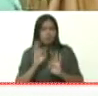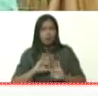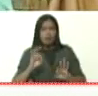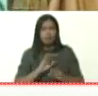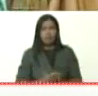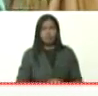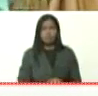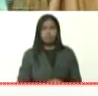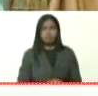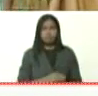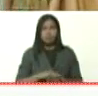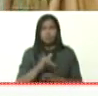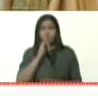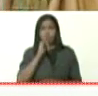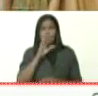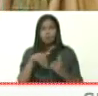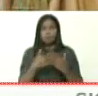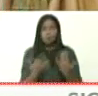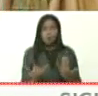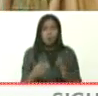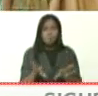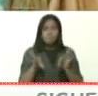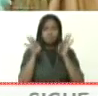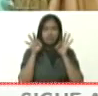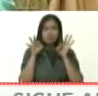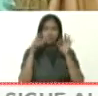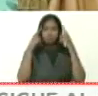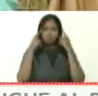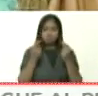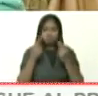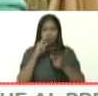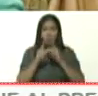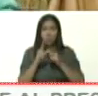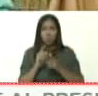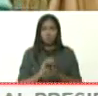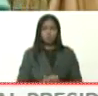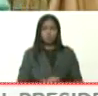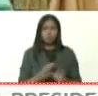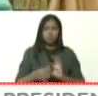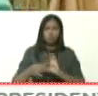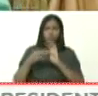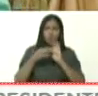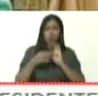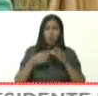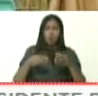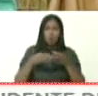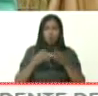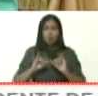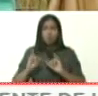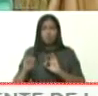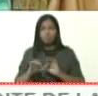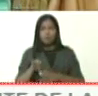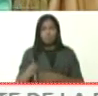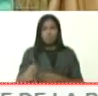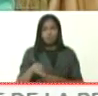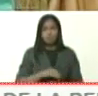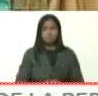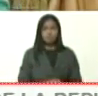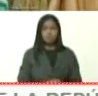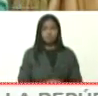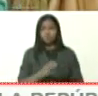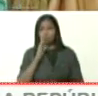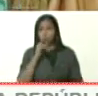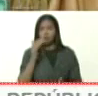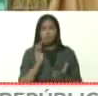Bachelet. Es un informe hecho por especialistas vinculados al Departamento de Estado, enemigos